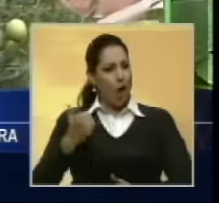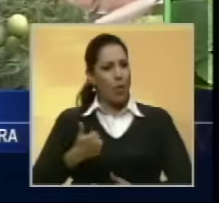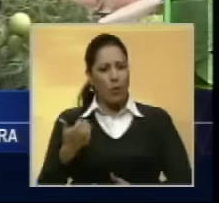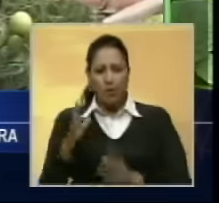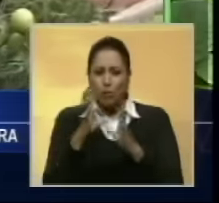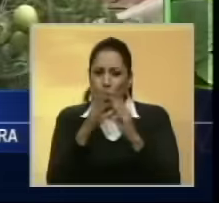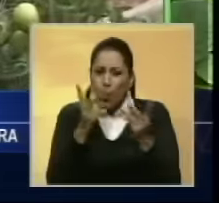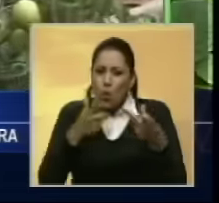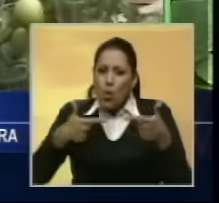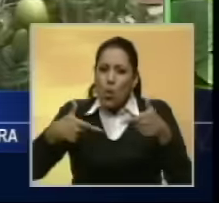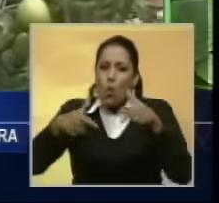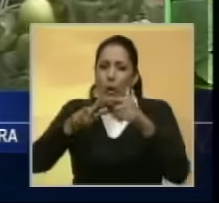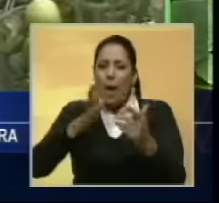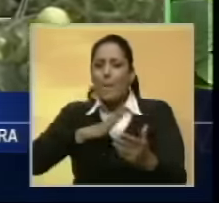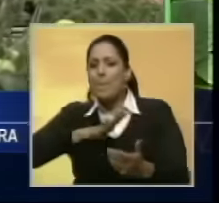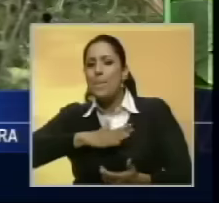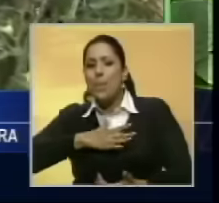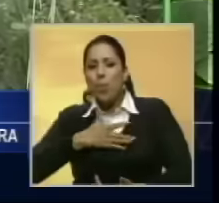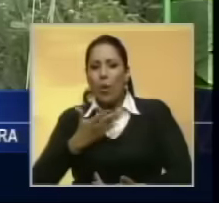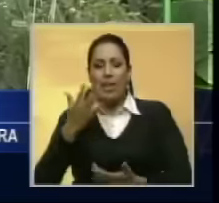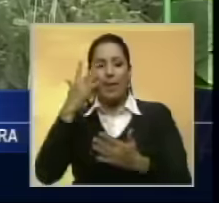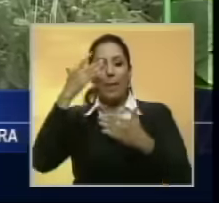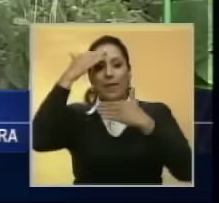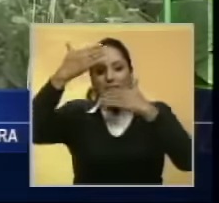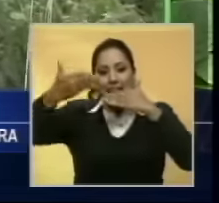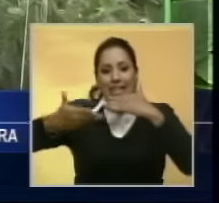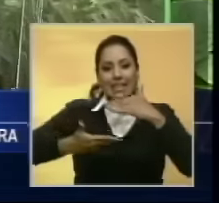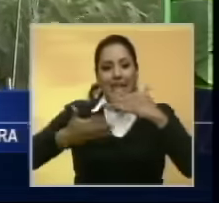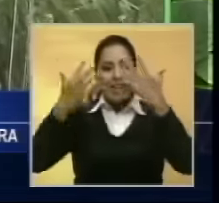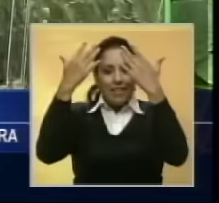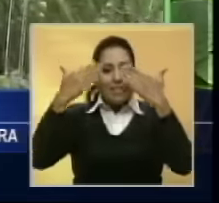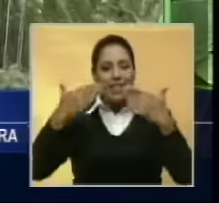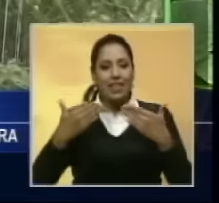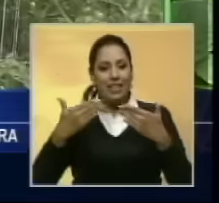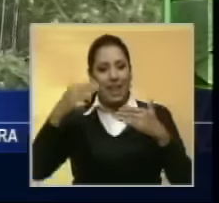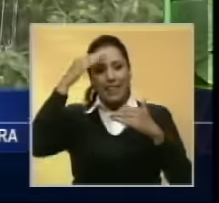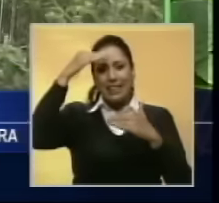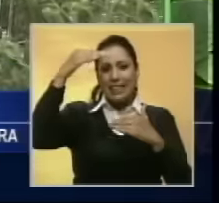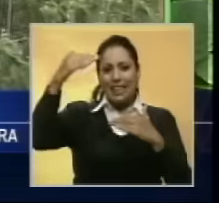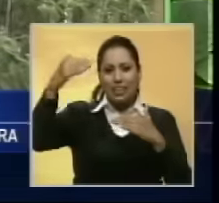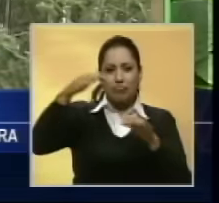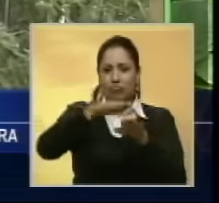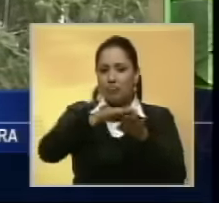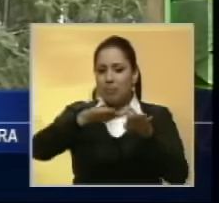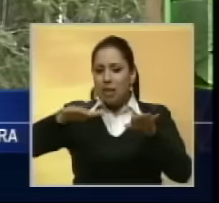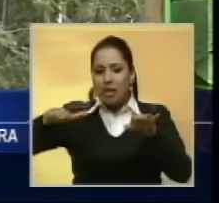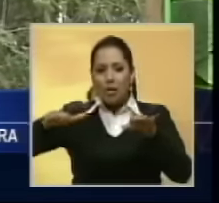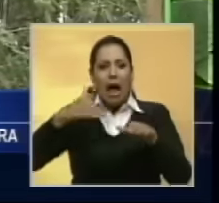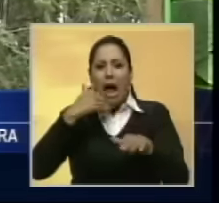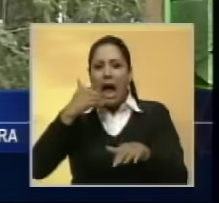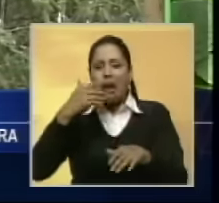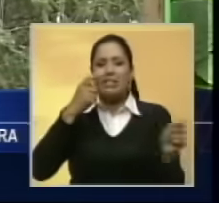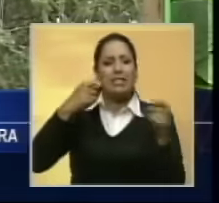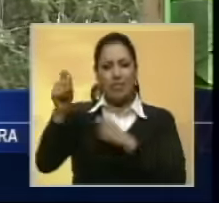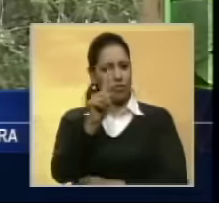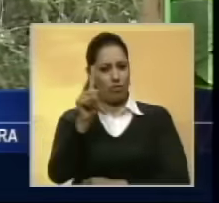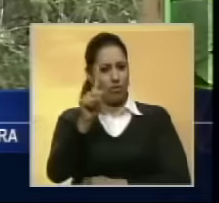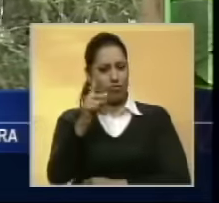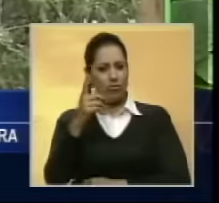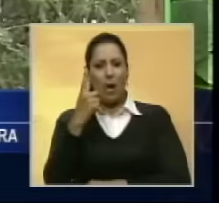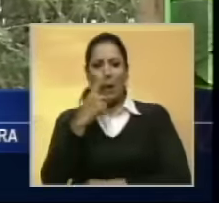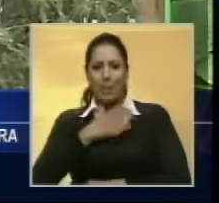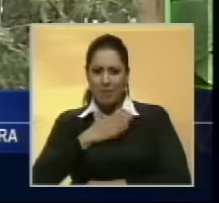el espacio posible, desde una ventana, una azotea, un patio, no para vender, sino